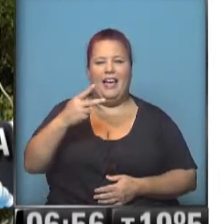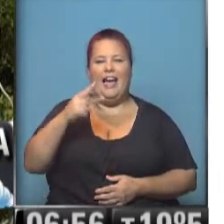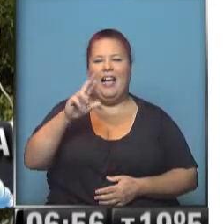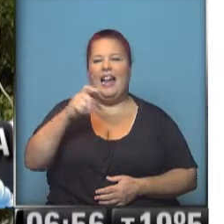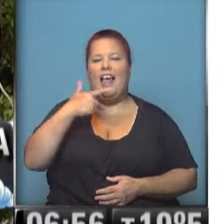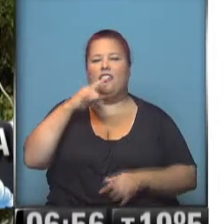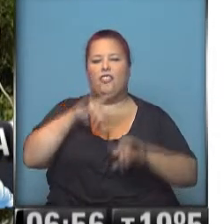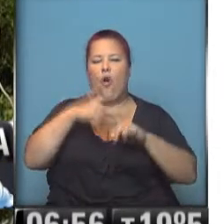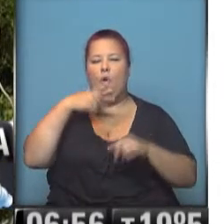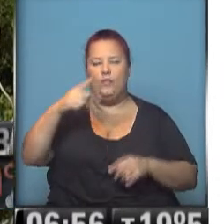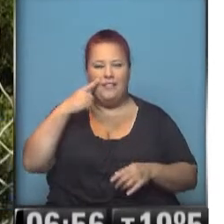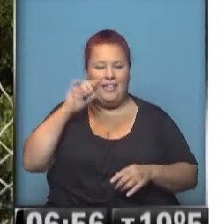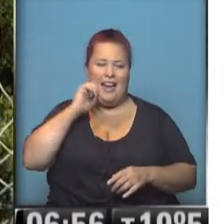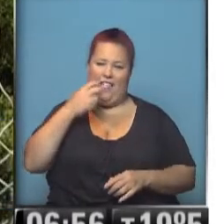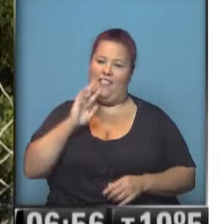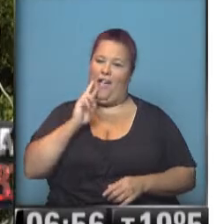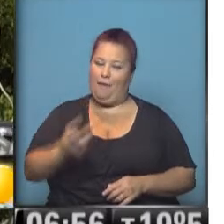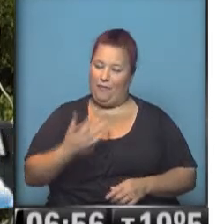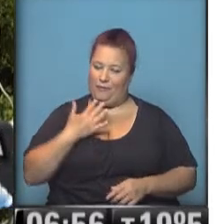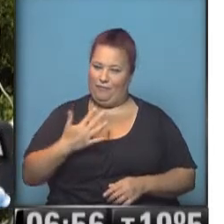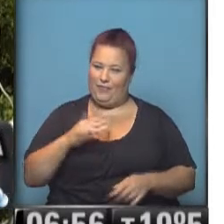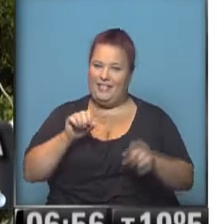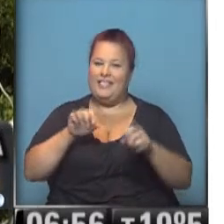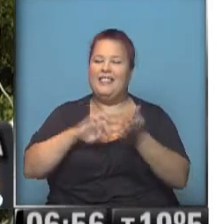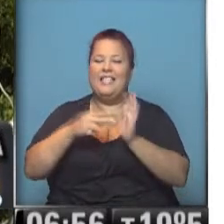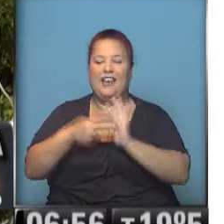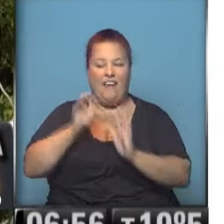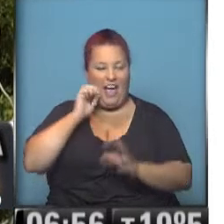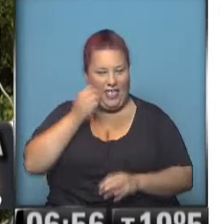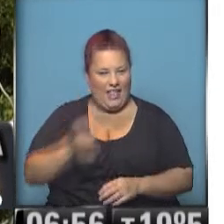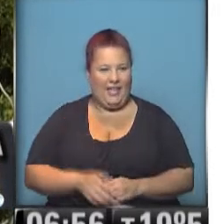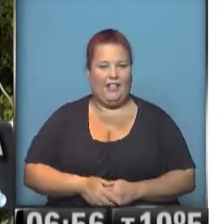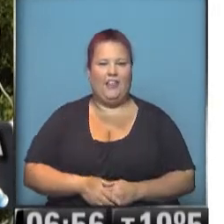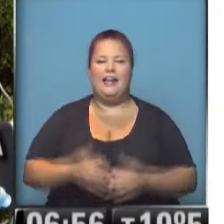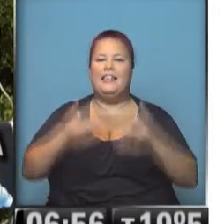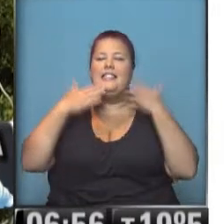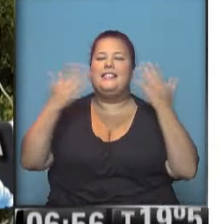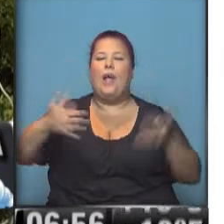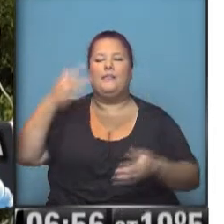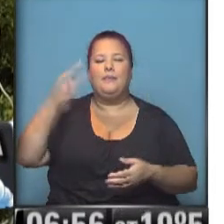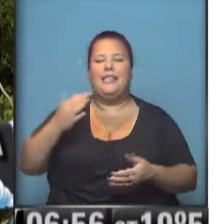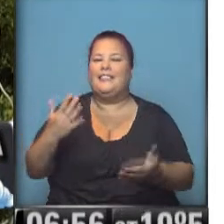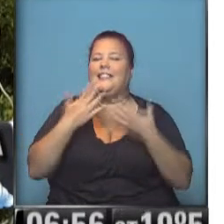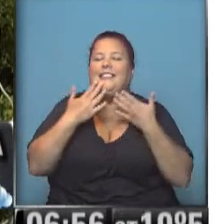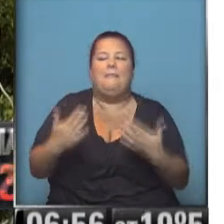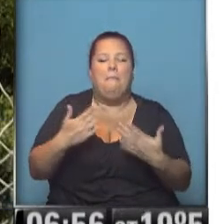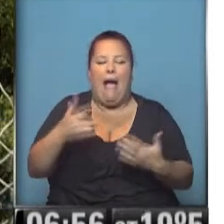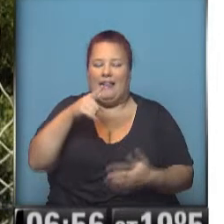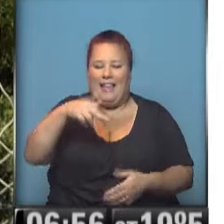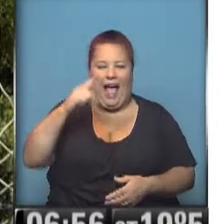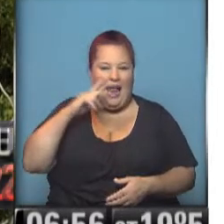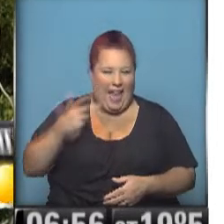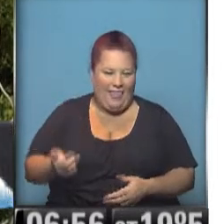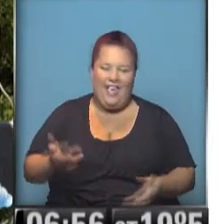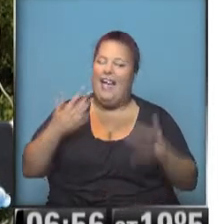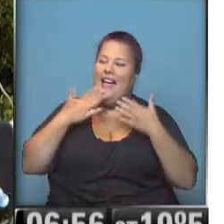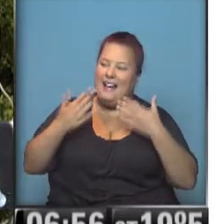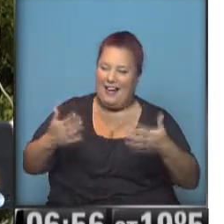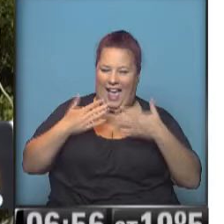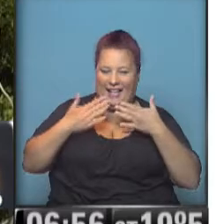Krasovsky, creo. ¡Ay, qué lindo apellido, ¿eh? Qué lindo significado, Elena! Un saludo especial a la simpaticísima Nadia.